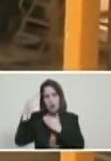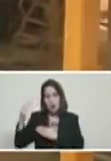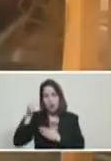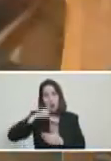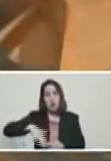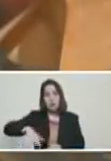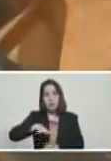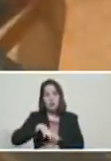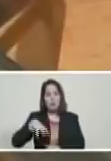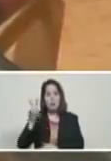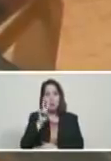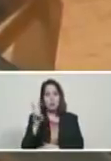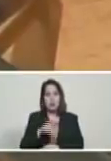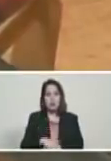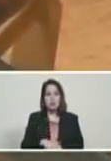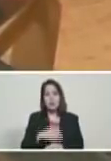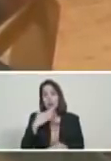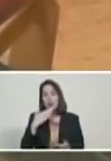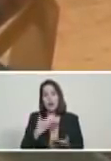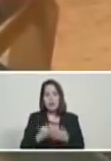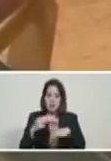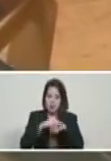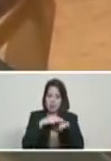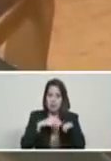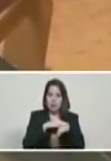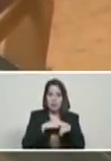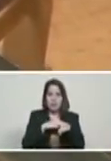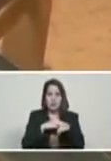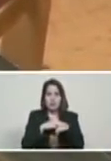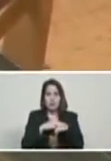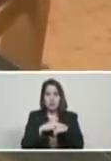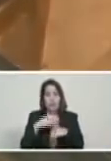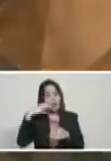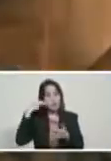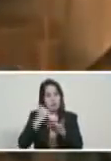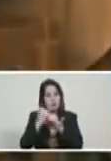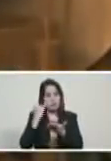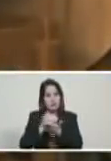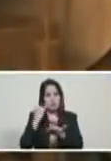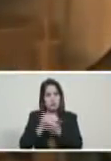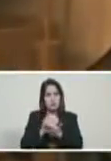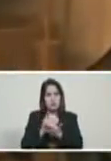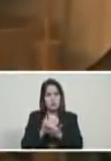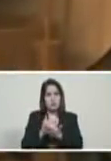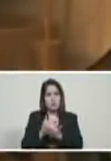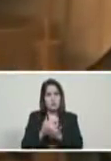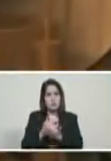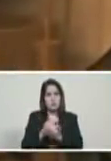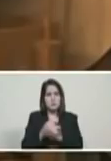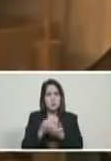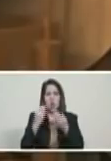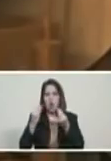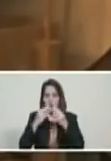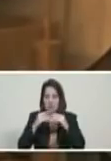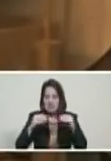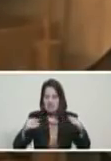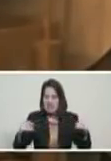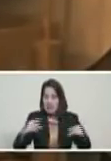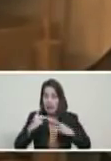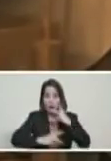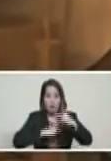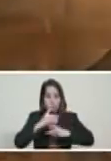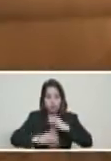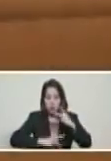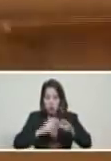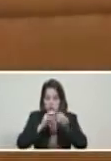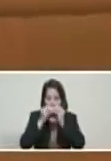Venezuela. Gracias, señor ministro. Esta es la prueba que el oro que se genera en estas tierras, tierras de bendiciones,